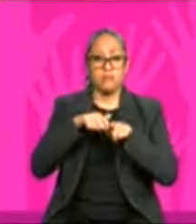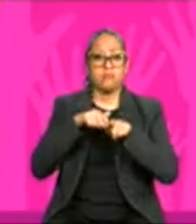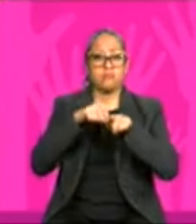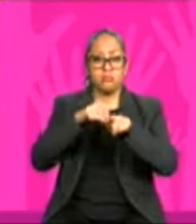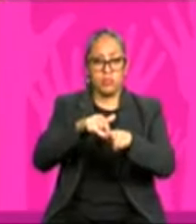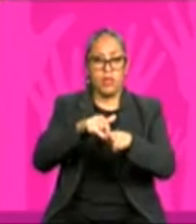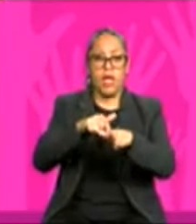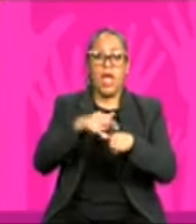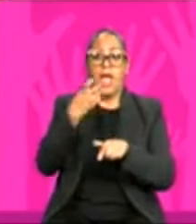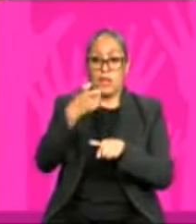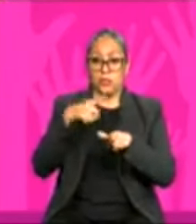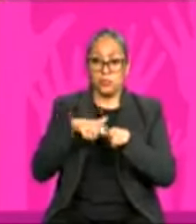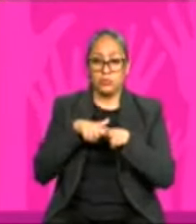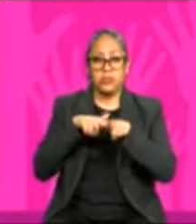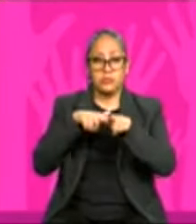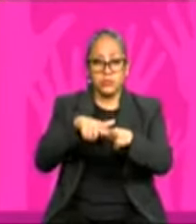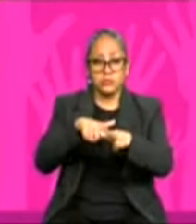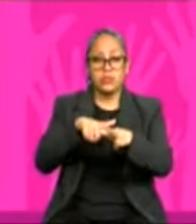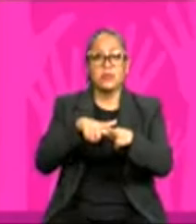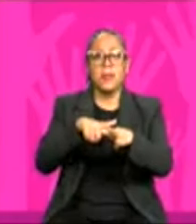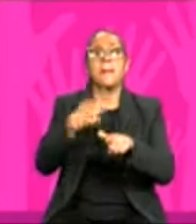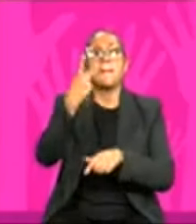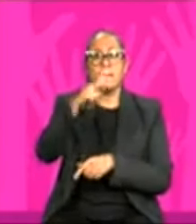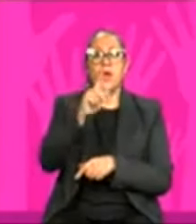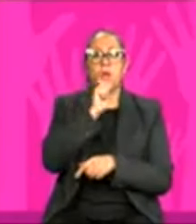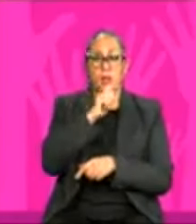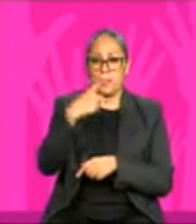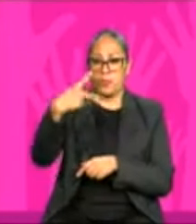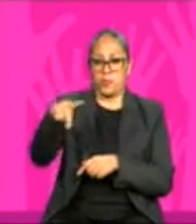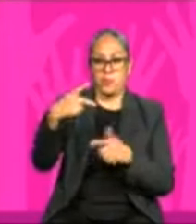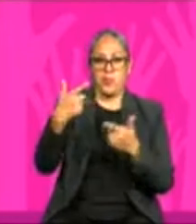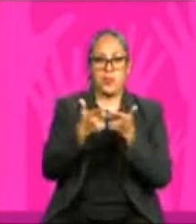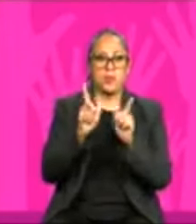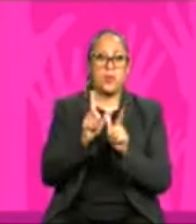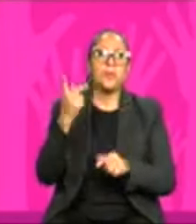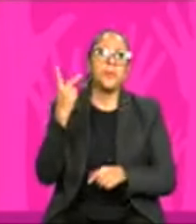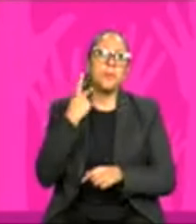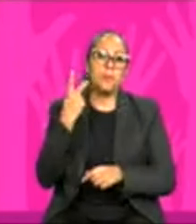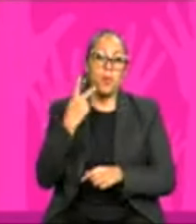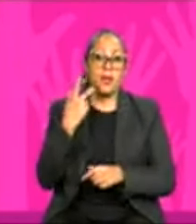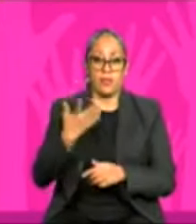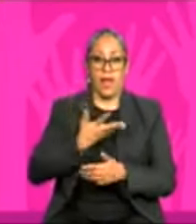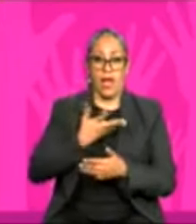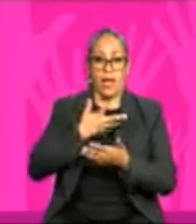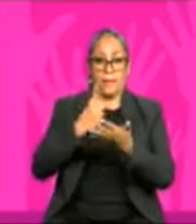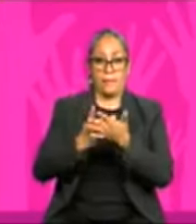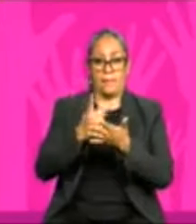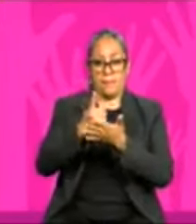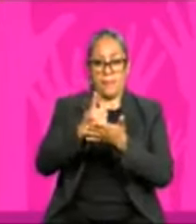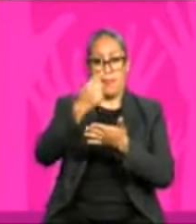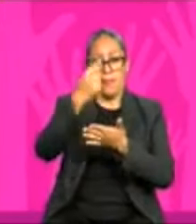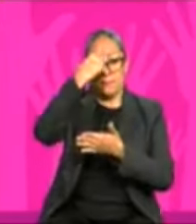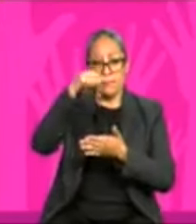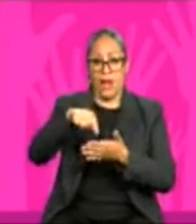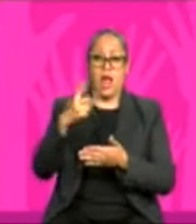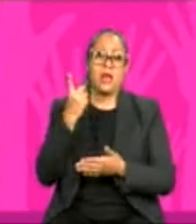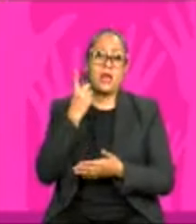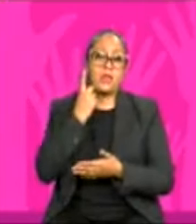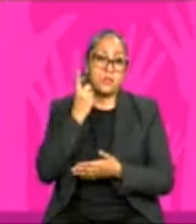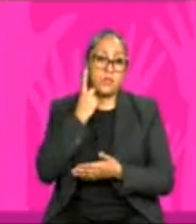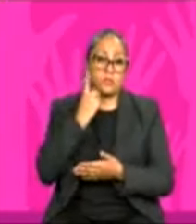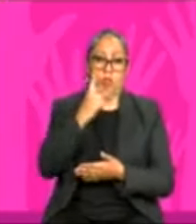solo ofrece continuidad, sino que además su partido premia al peor gobernador con una diputación plurinominal,